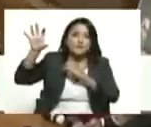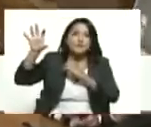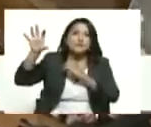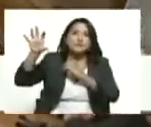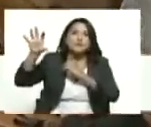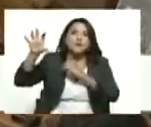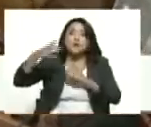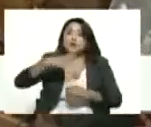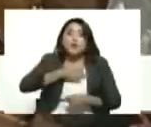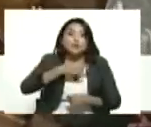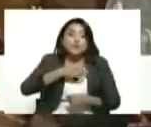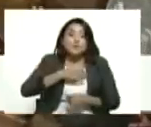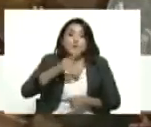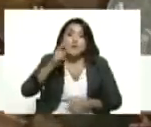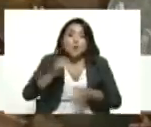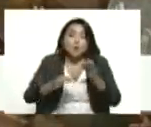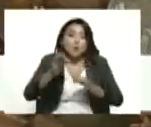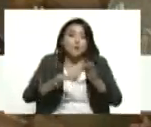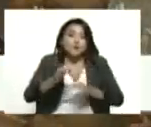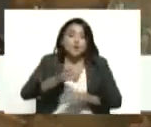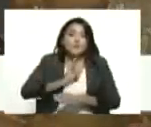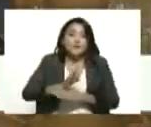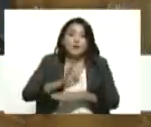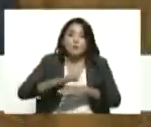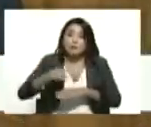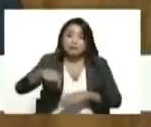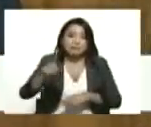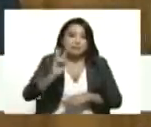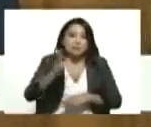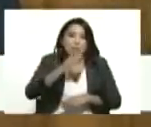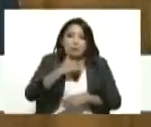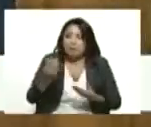no se puede hacer el juicio penal porque no está aquí.